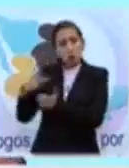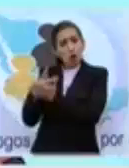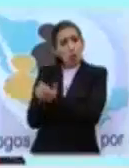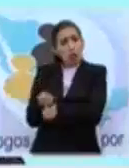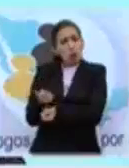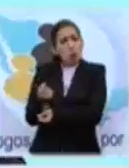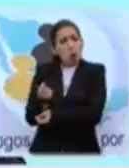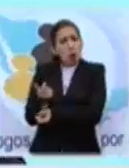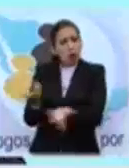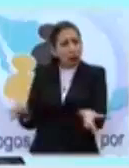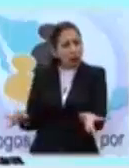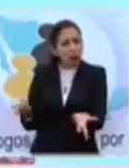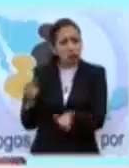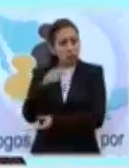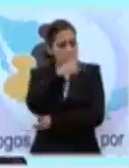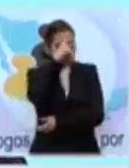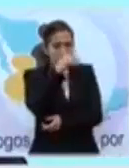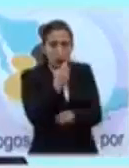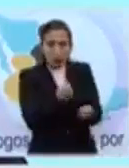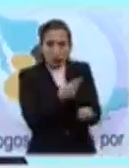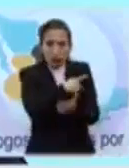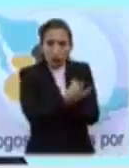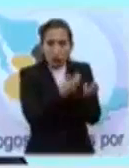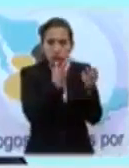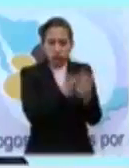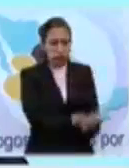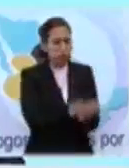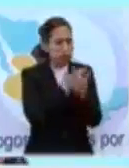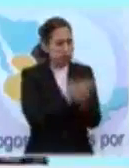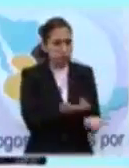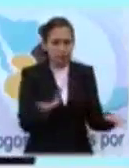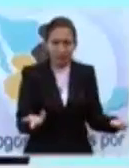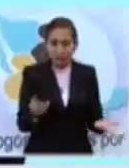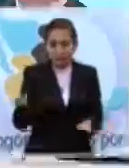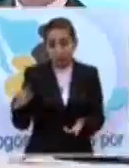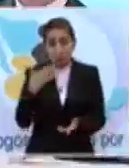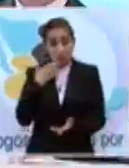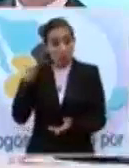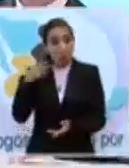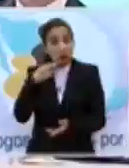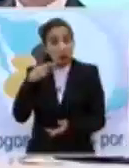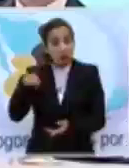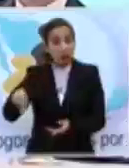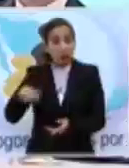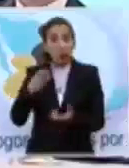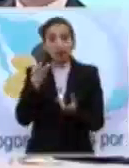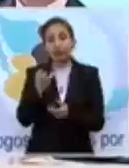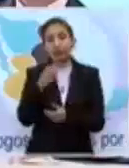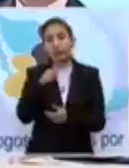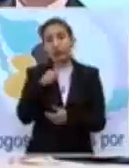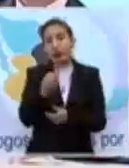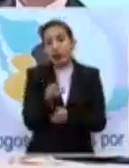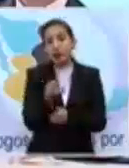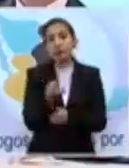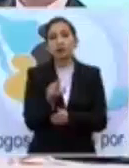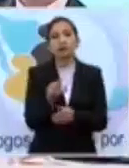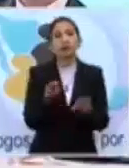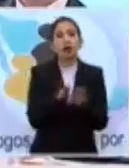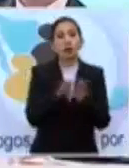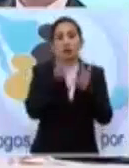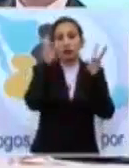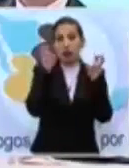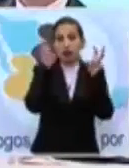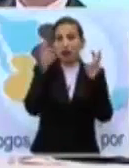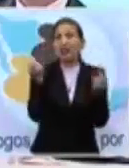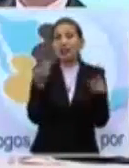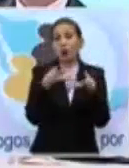instrumentos en cantidad menor al de México, pero probablemente más efectivos. Eso es en cuanto al tema de